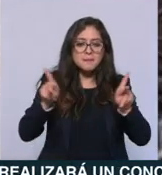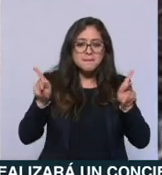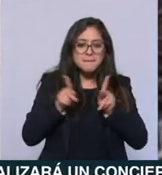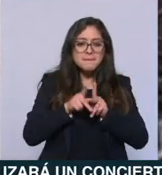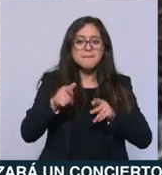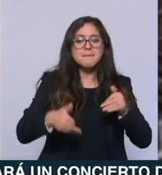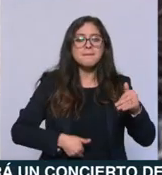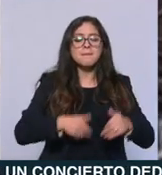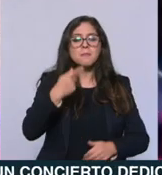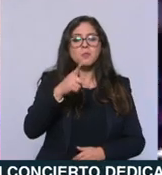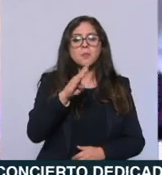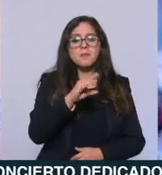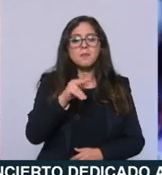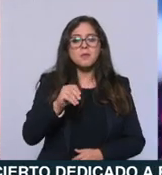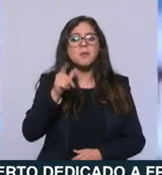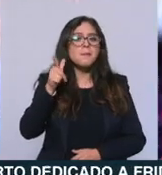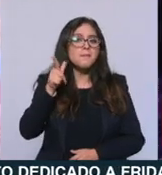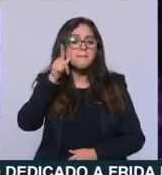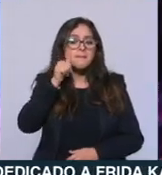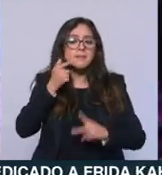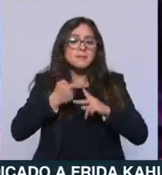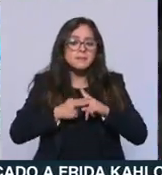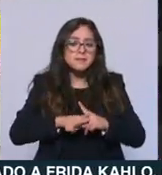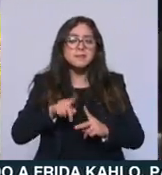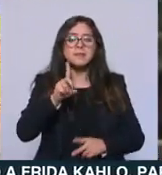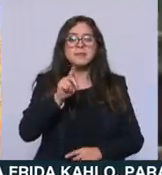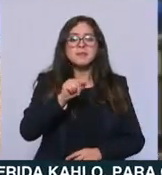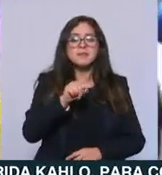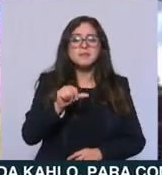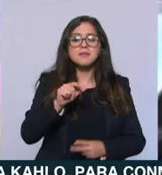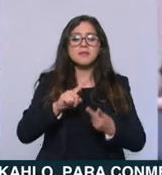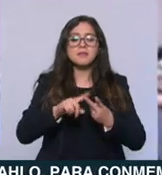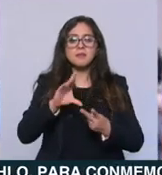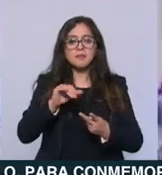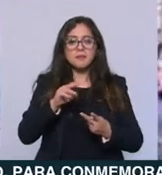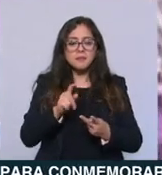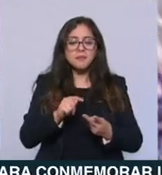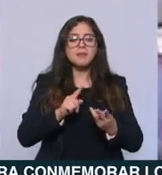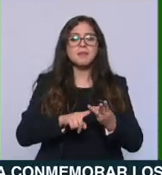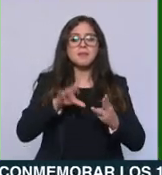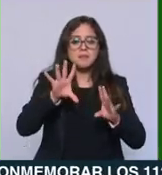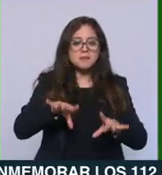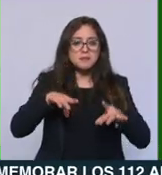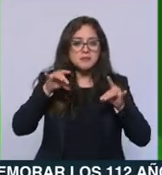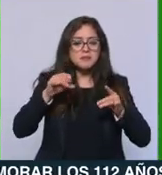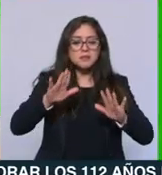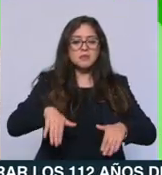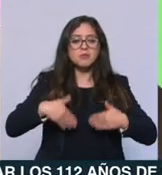en tu barrio. A partir de mañana, danza, cabaret y circo llegarán a las calles de la capital.